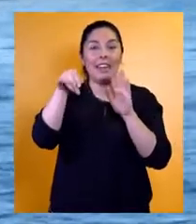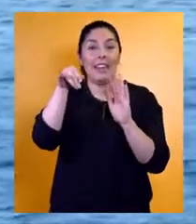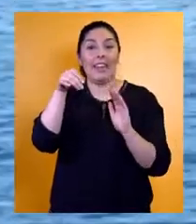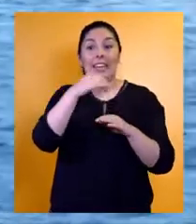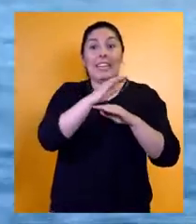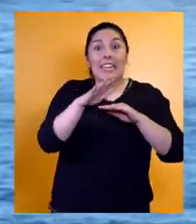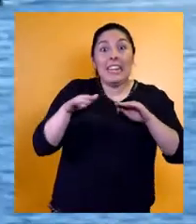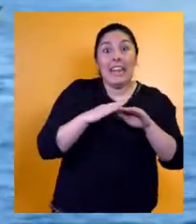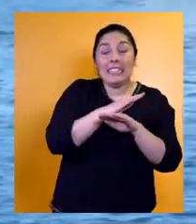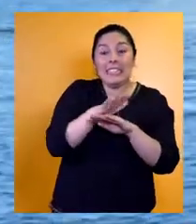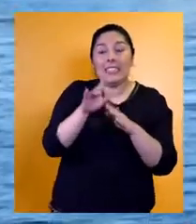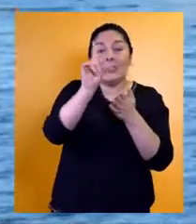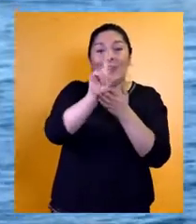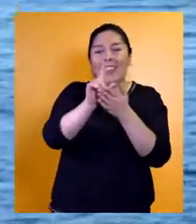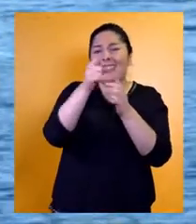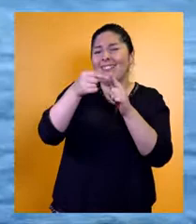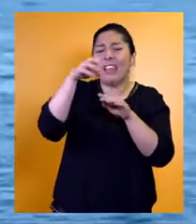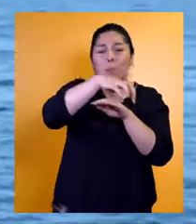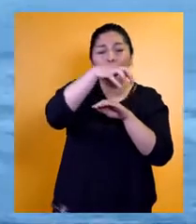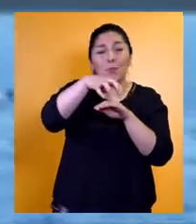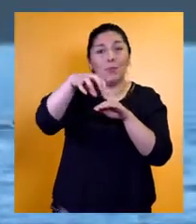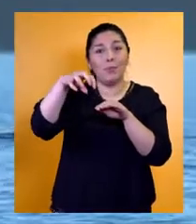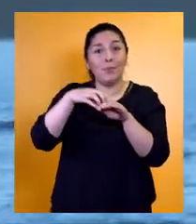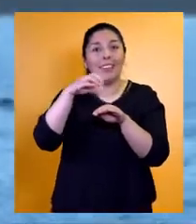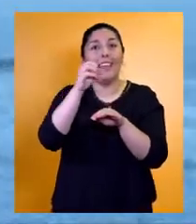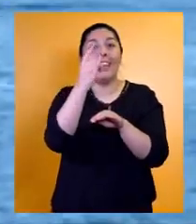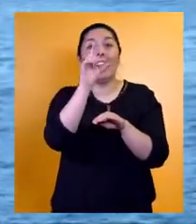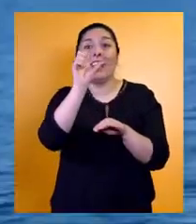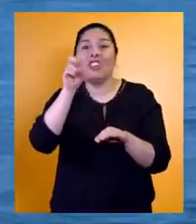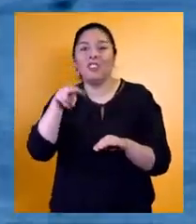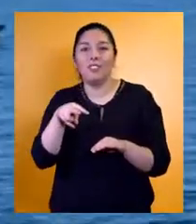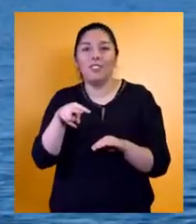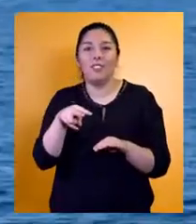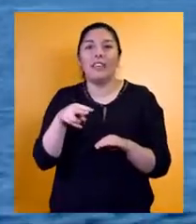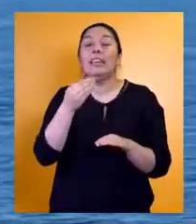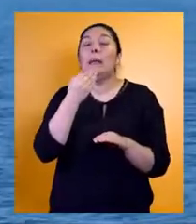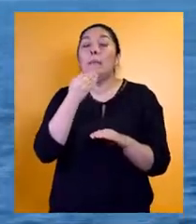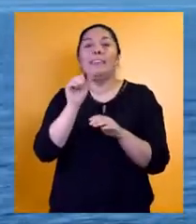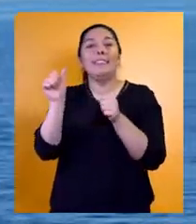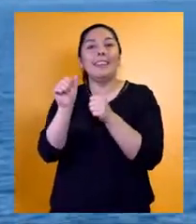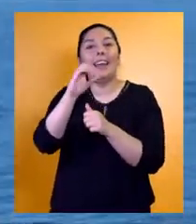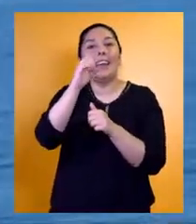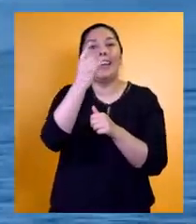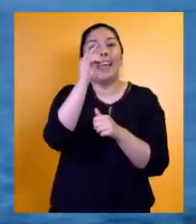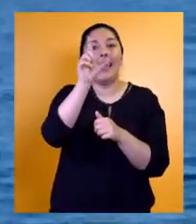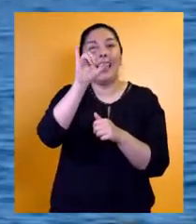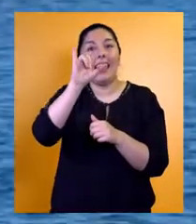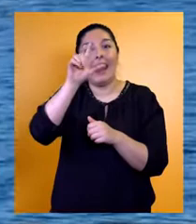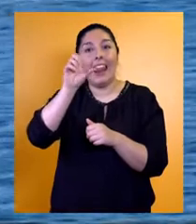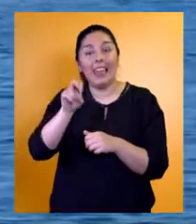tiempo entre las islas Chauchín, Canal Auchaque-Quile, en la comuna de Quellón, y Nepué, en la comuna de